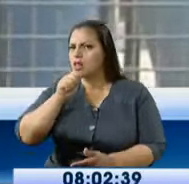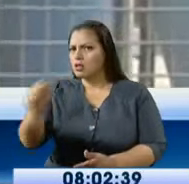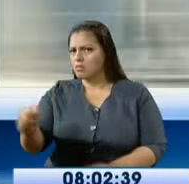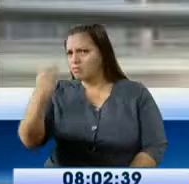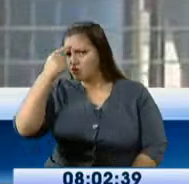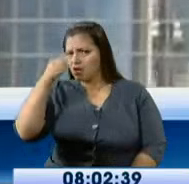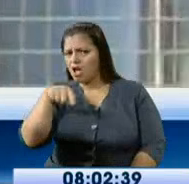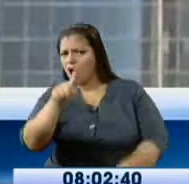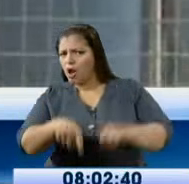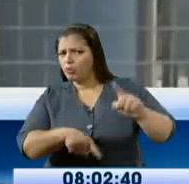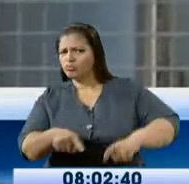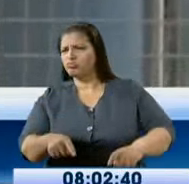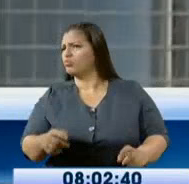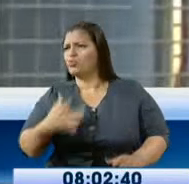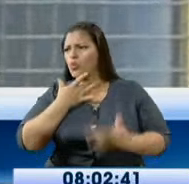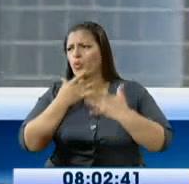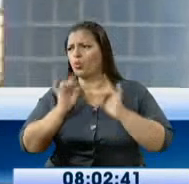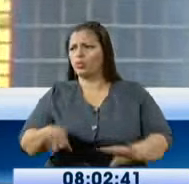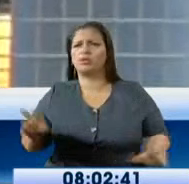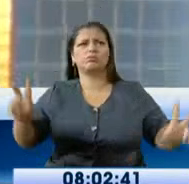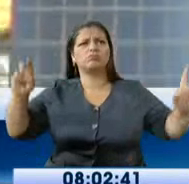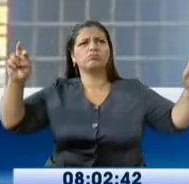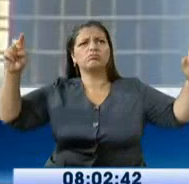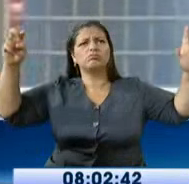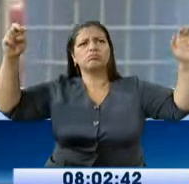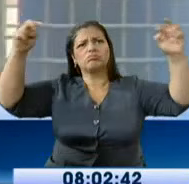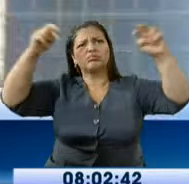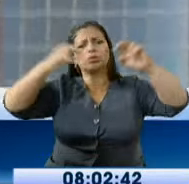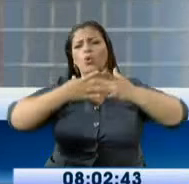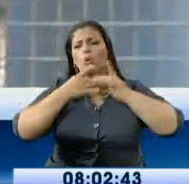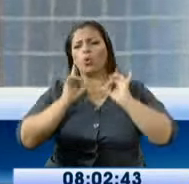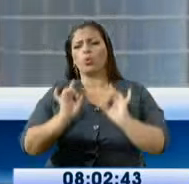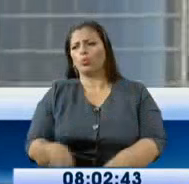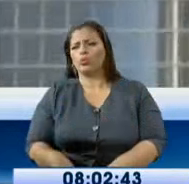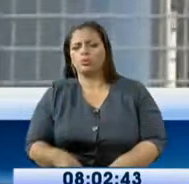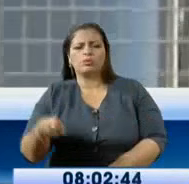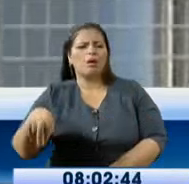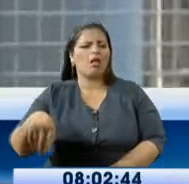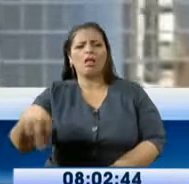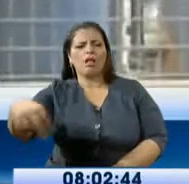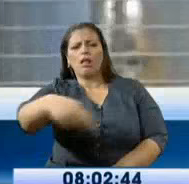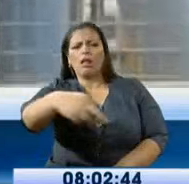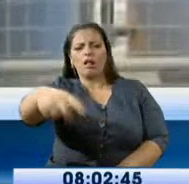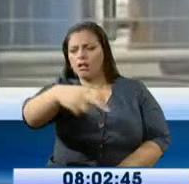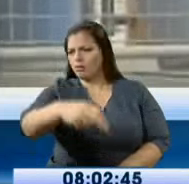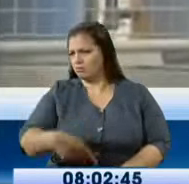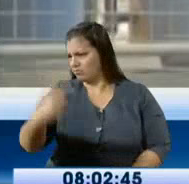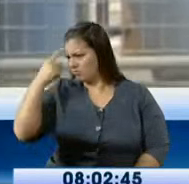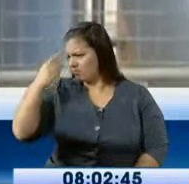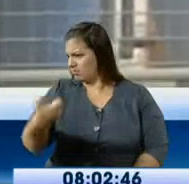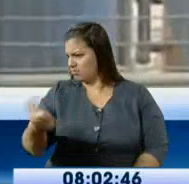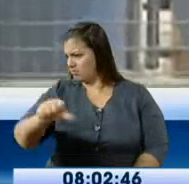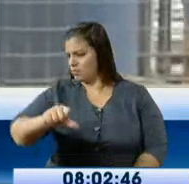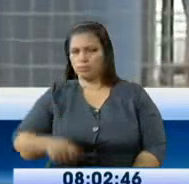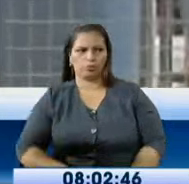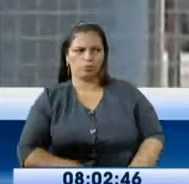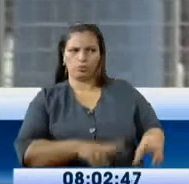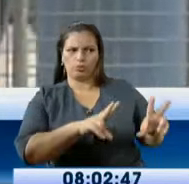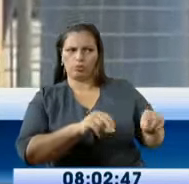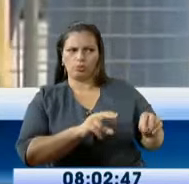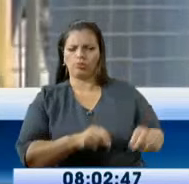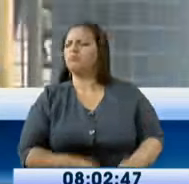¿Ya? ¿Y por qué hay personas que lo hacen? Porque se le da más facilidad cruzar por aquí debajo del puente. ¿Usted lo ha hecho? No, no lo he